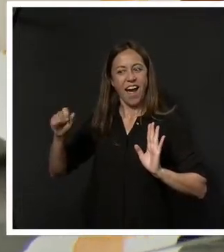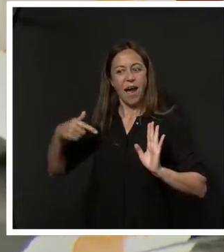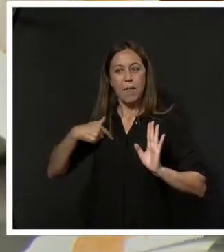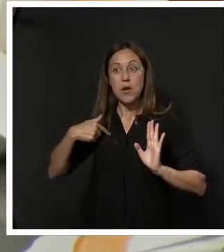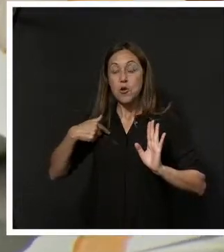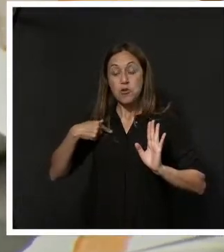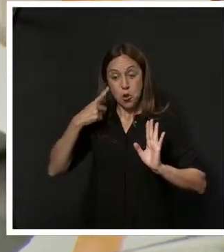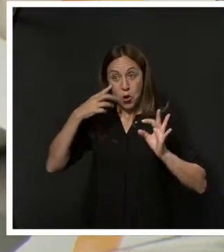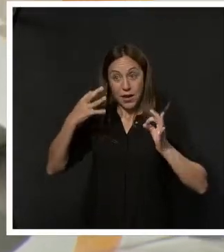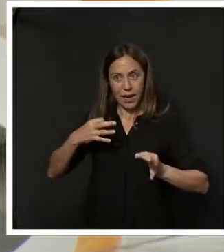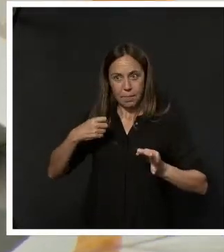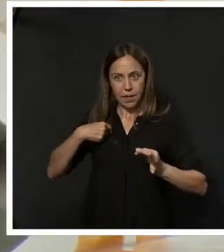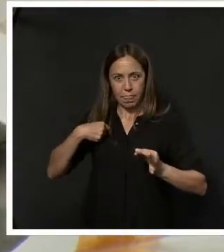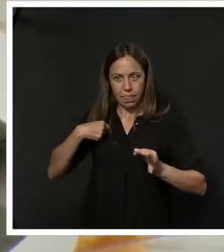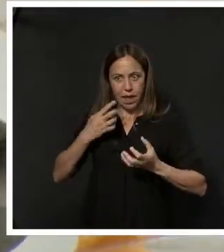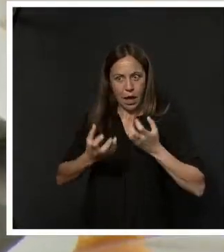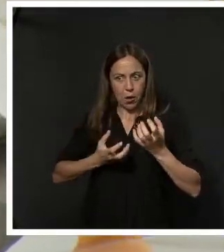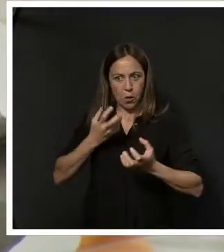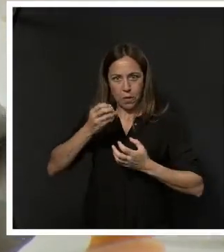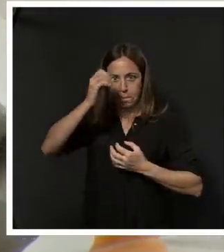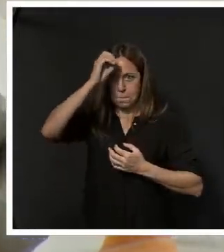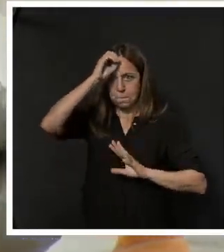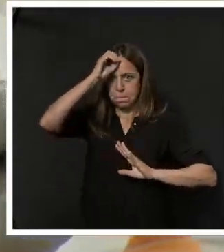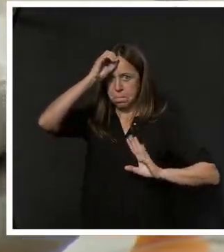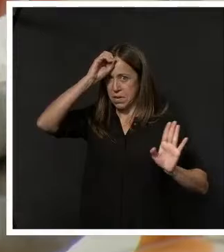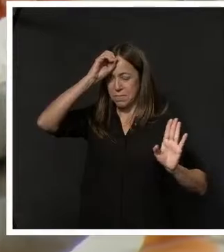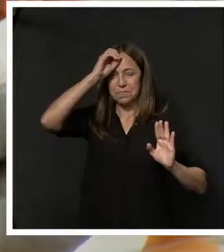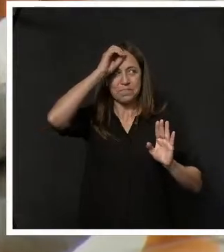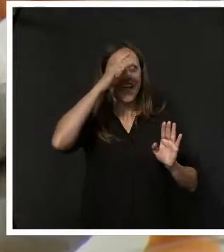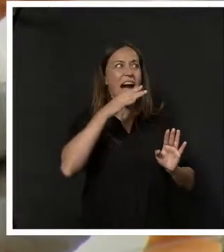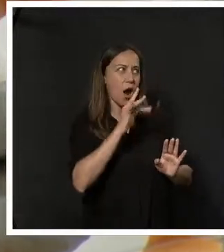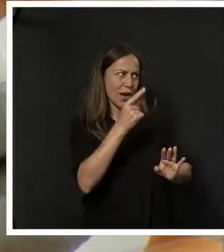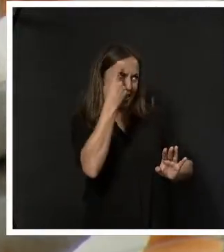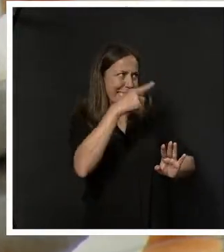básicamente ni idea de cocina es algo bueno